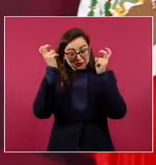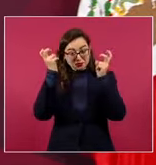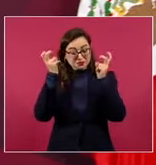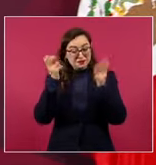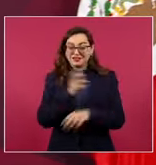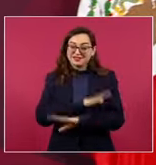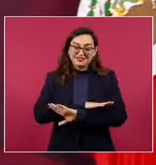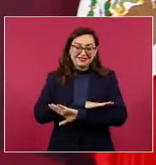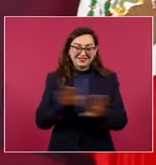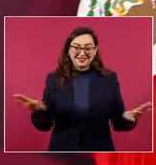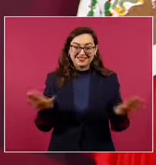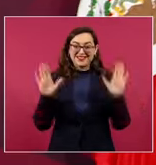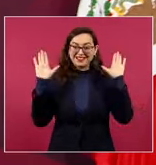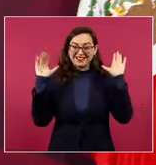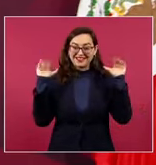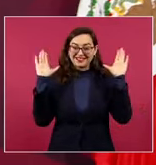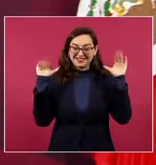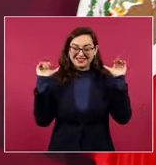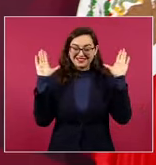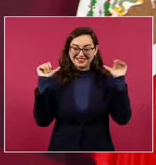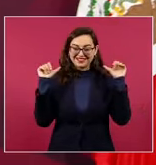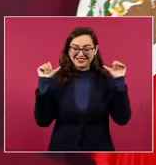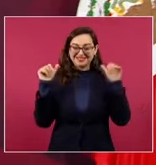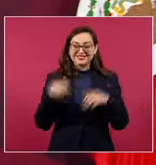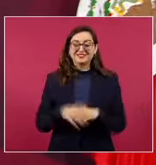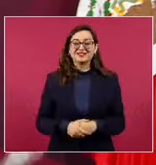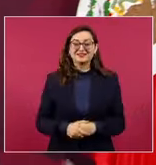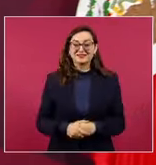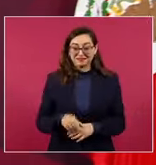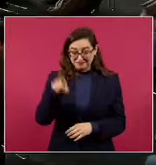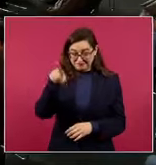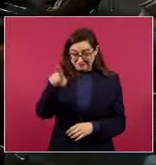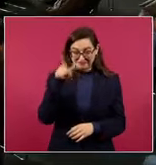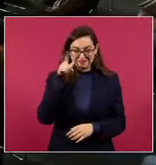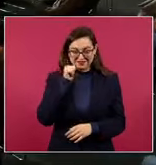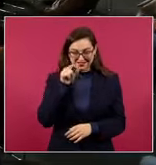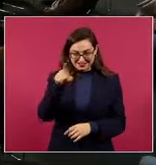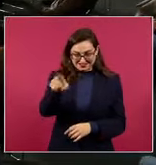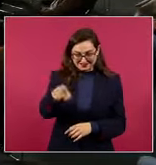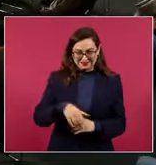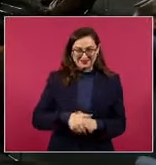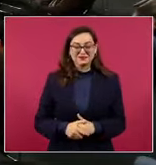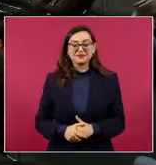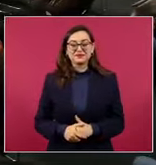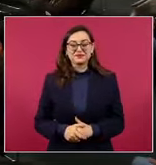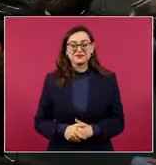Adiós, adiós. Queda pendiente.